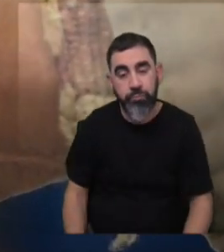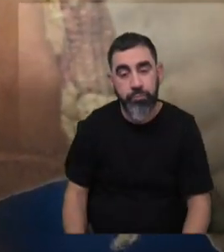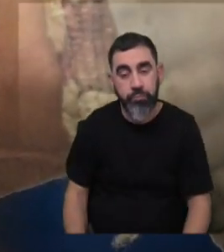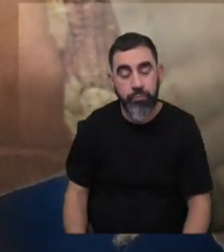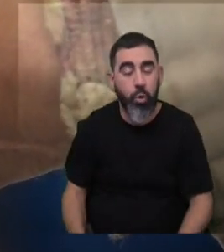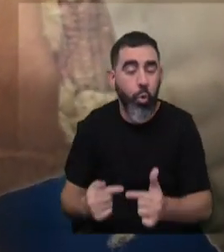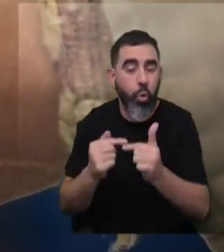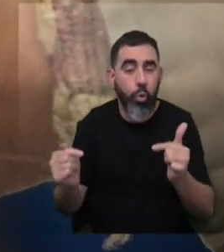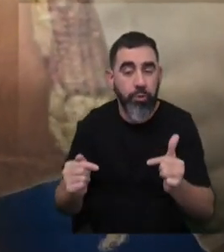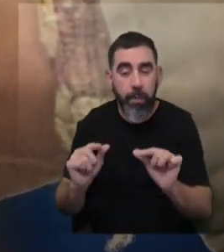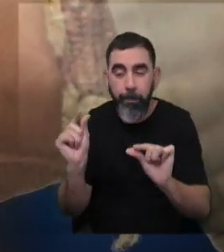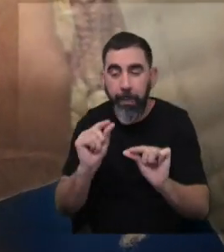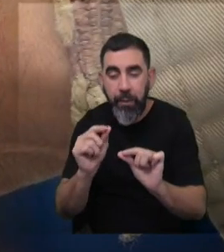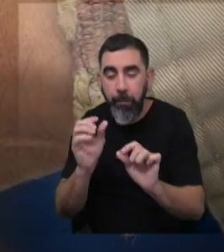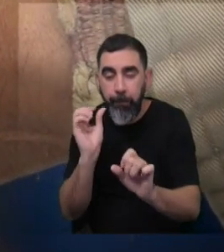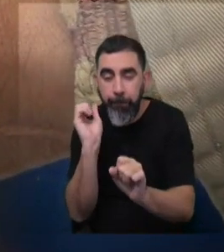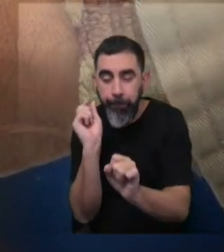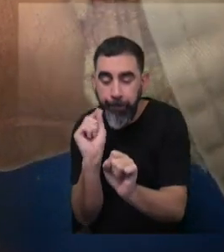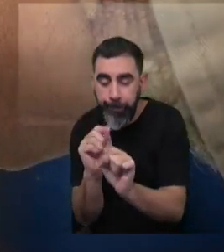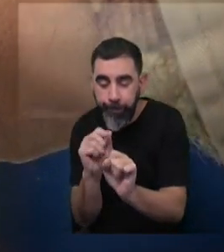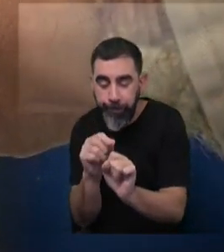de pequeños palitos que